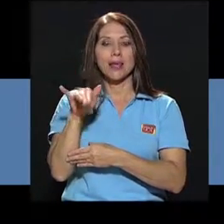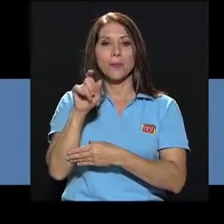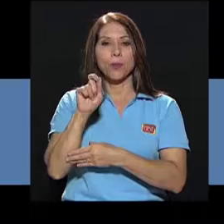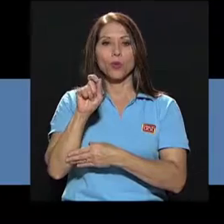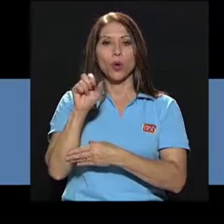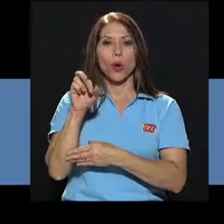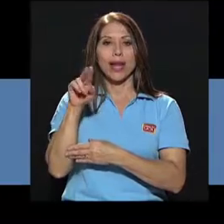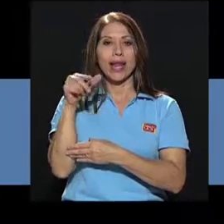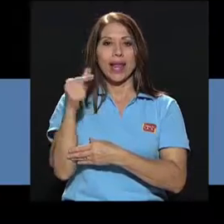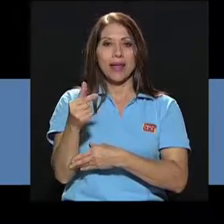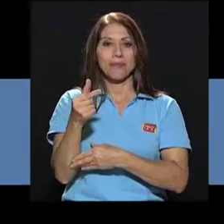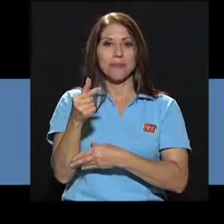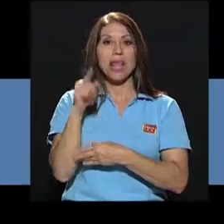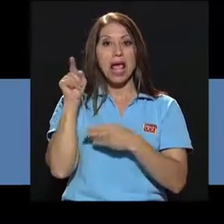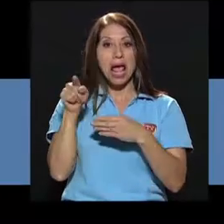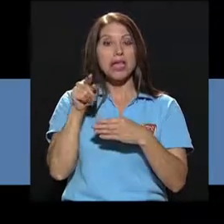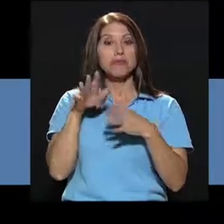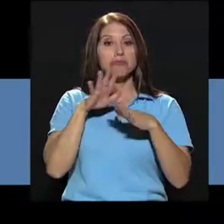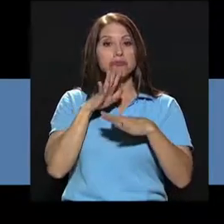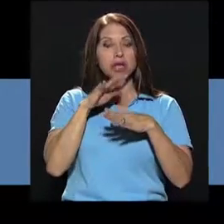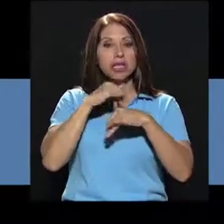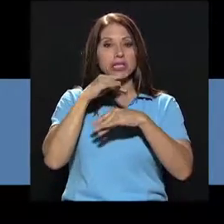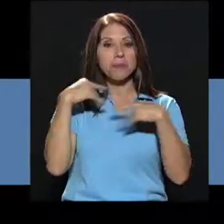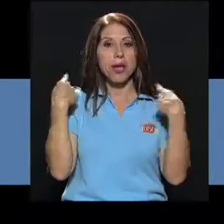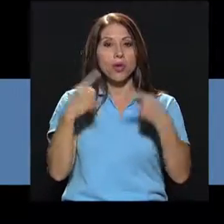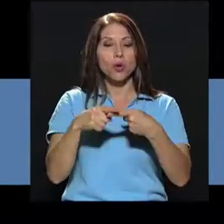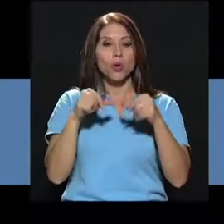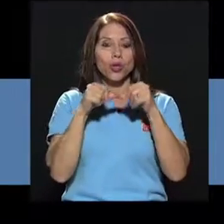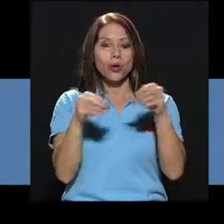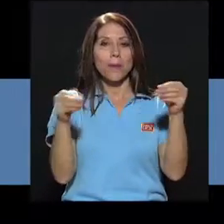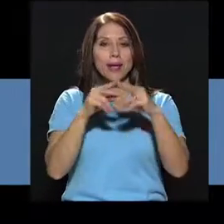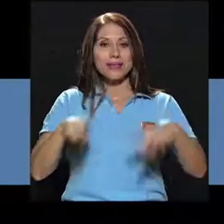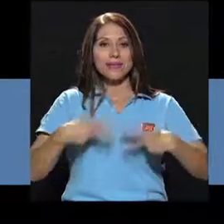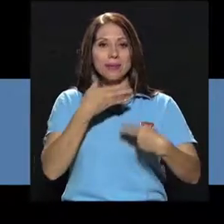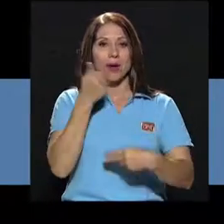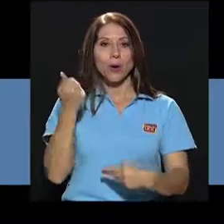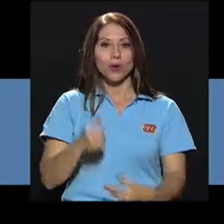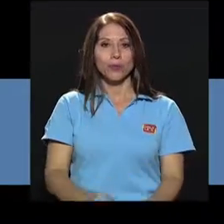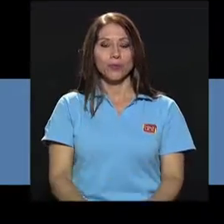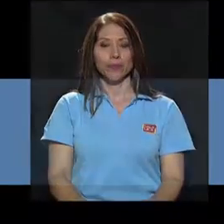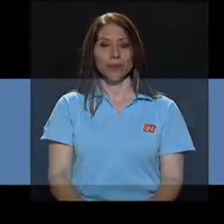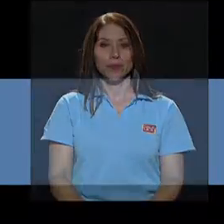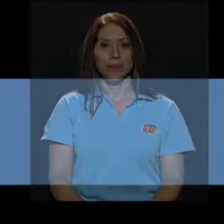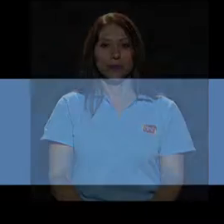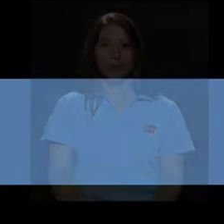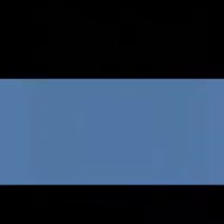www.nationalmssociety.org. El documento está en español. Y continúe con más de Vivir Mejor.